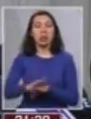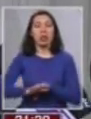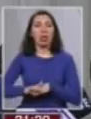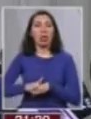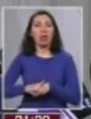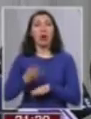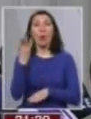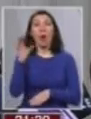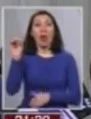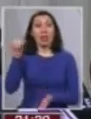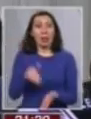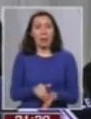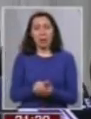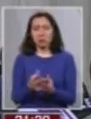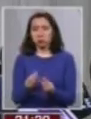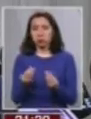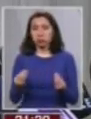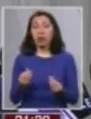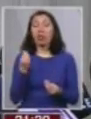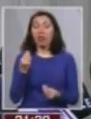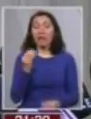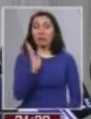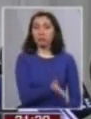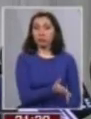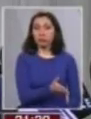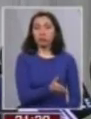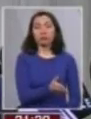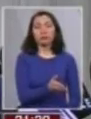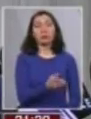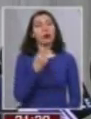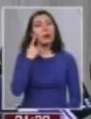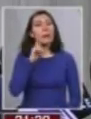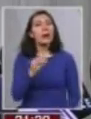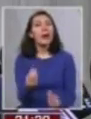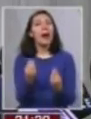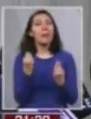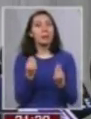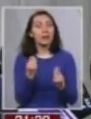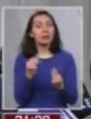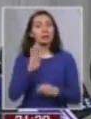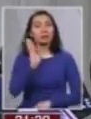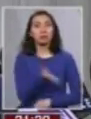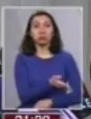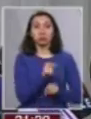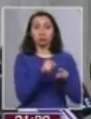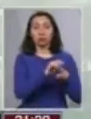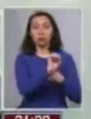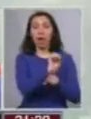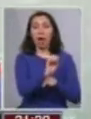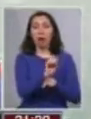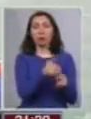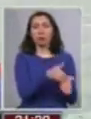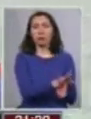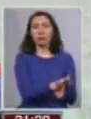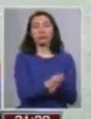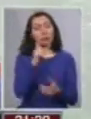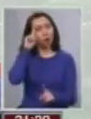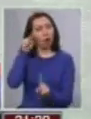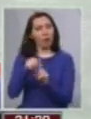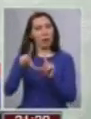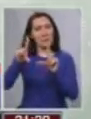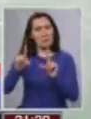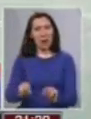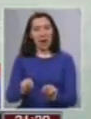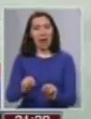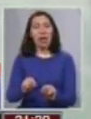si son 40.000. Está bien que se restrinjan, pero eso, el efecto de la restricción a esos autos marginal. Con el objetivo de disminuir